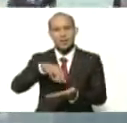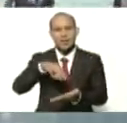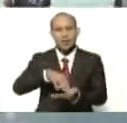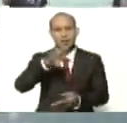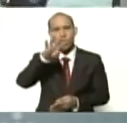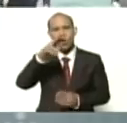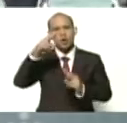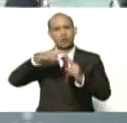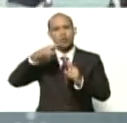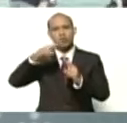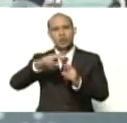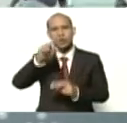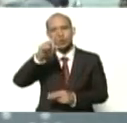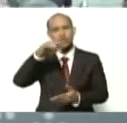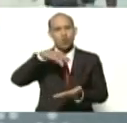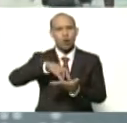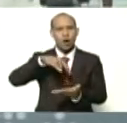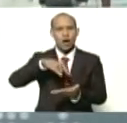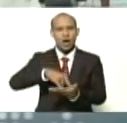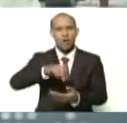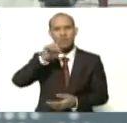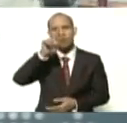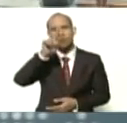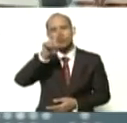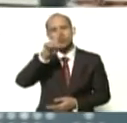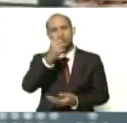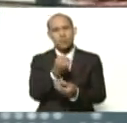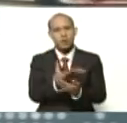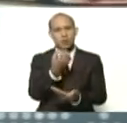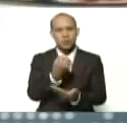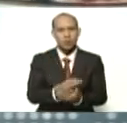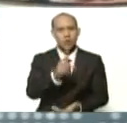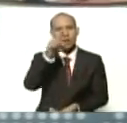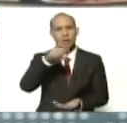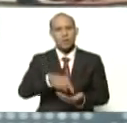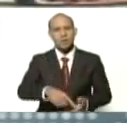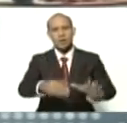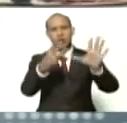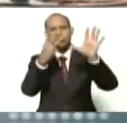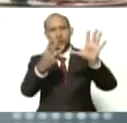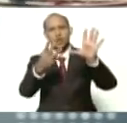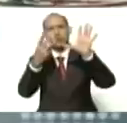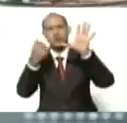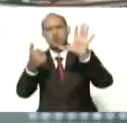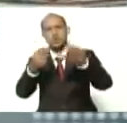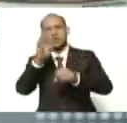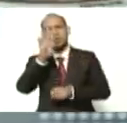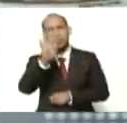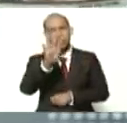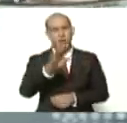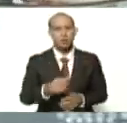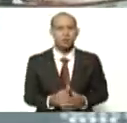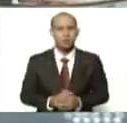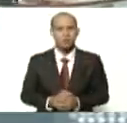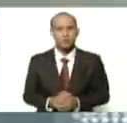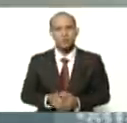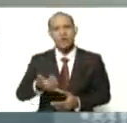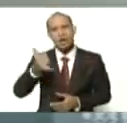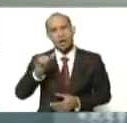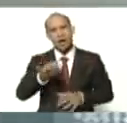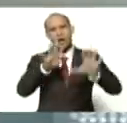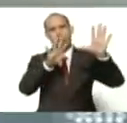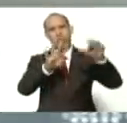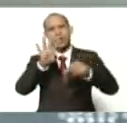táchira 1 en carabobo y una morada en 1864 ranchería hay 99